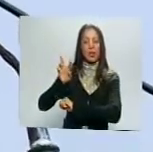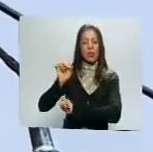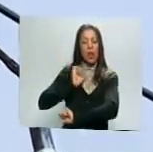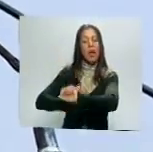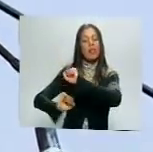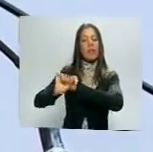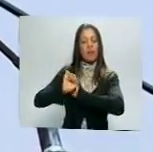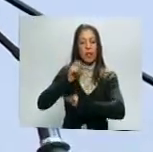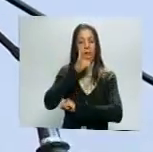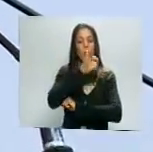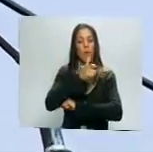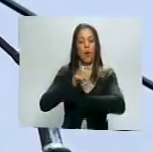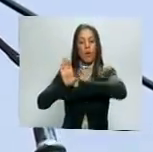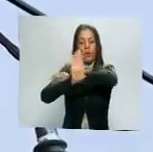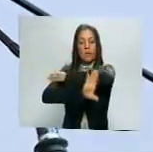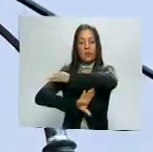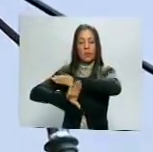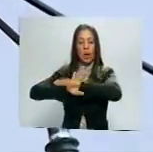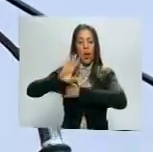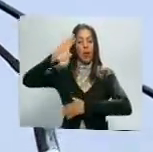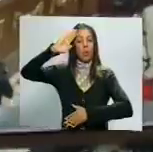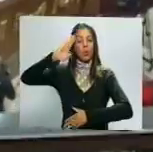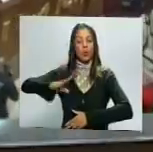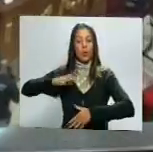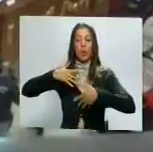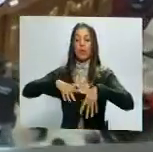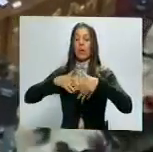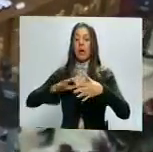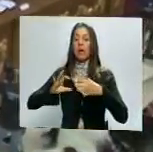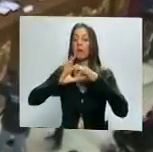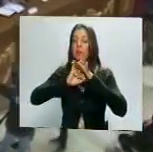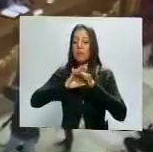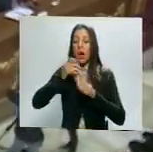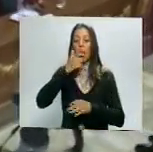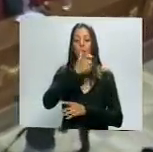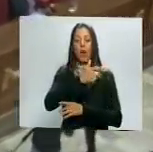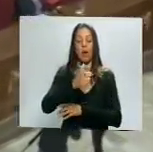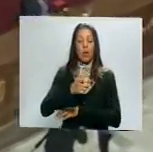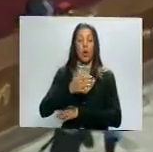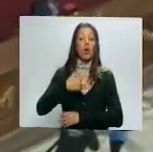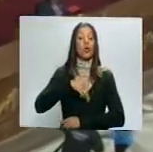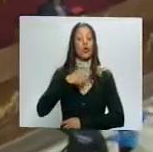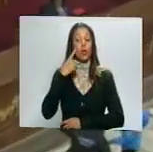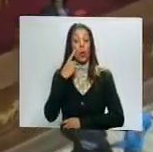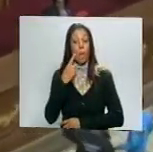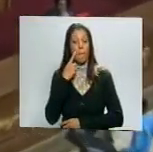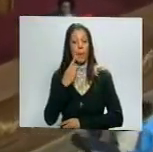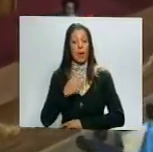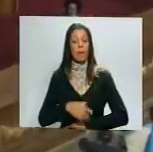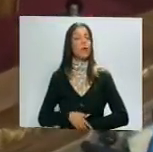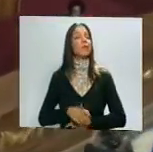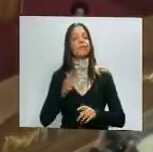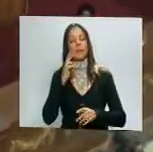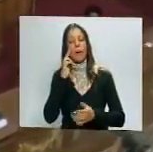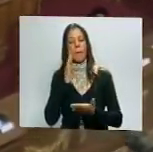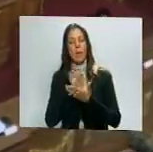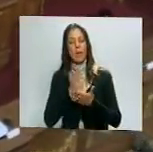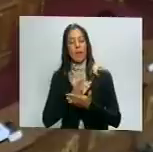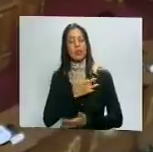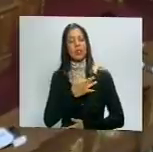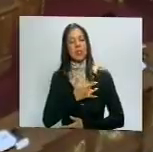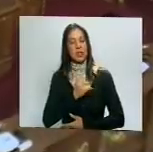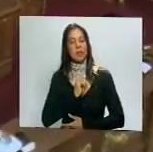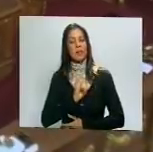hombres y mujeres. Una Fuerza Armada restiada con el pueblo, sí. Y nosotros eso lo vimos, lo vemos, lo sentimos, y por